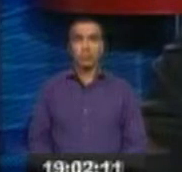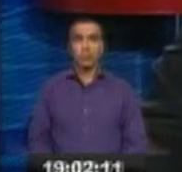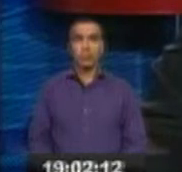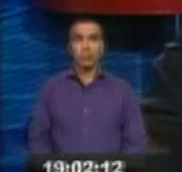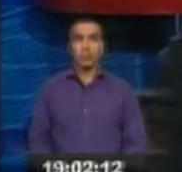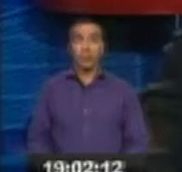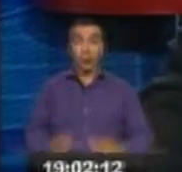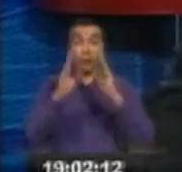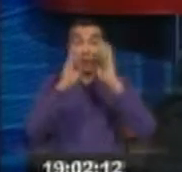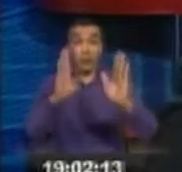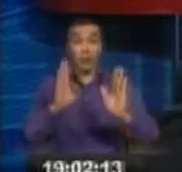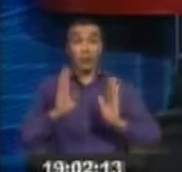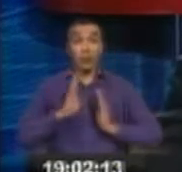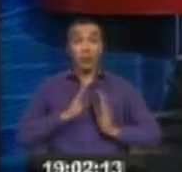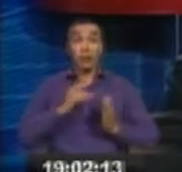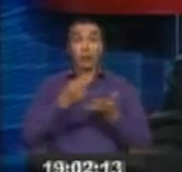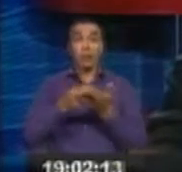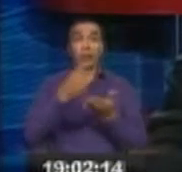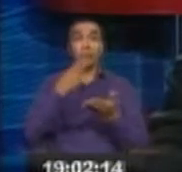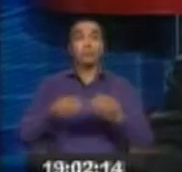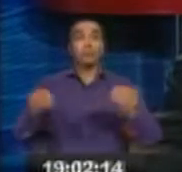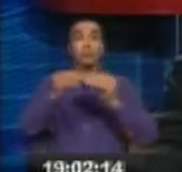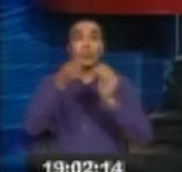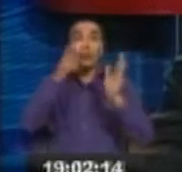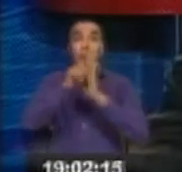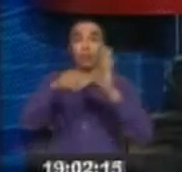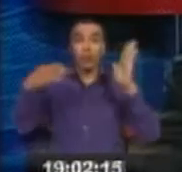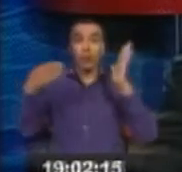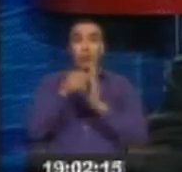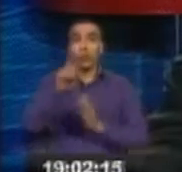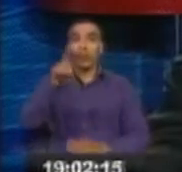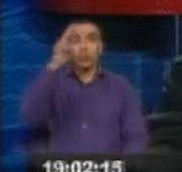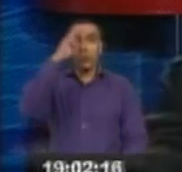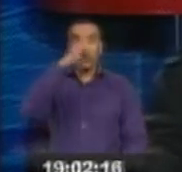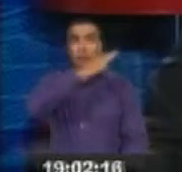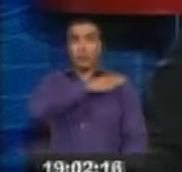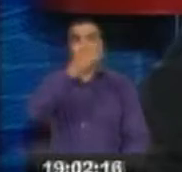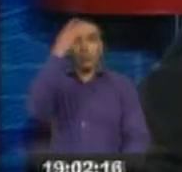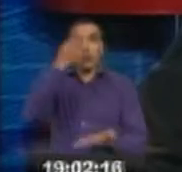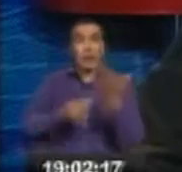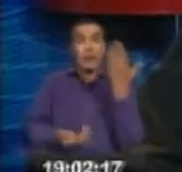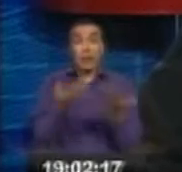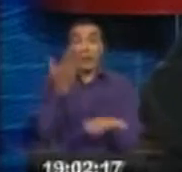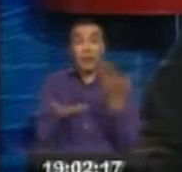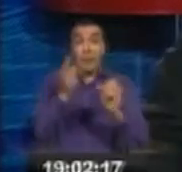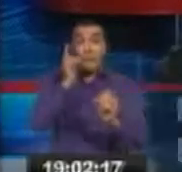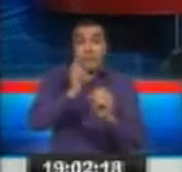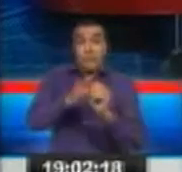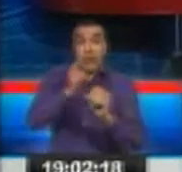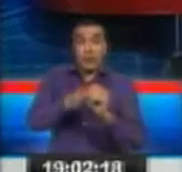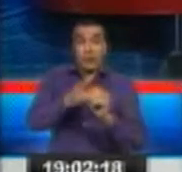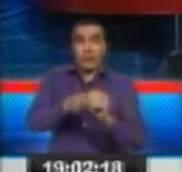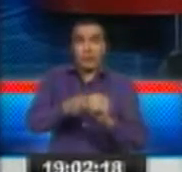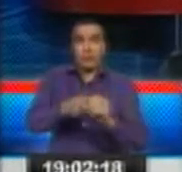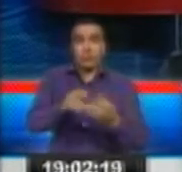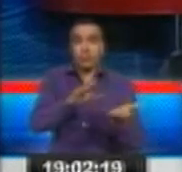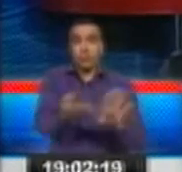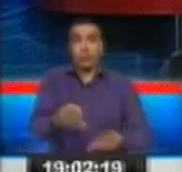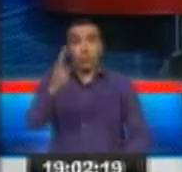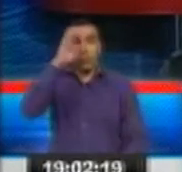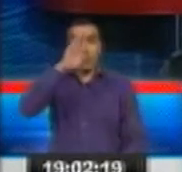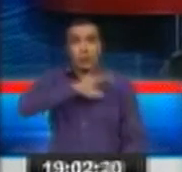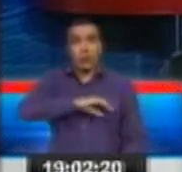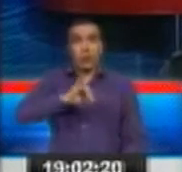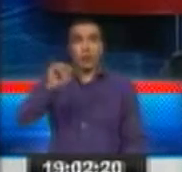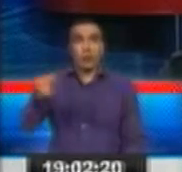atención amigos reformularon cargos contra dos militares en servicio activo por su presunta participación en la muerte del policía